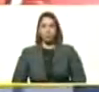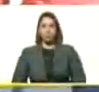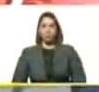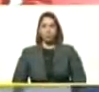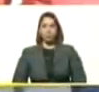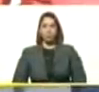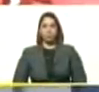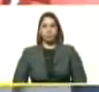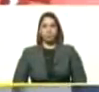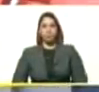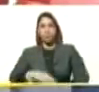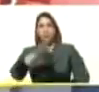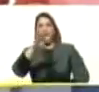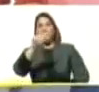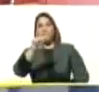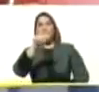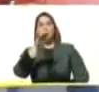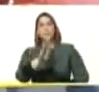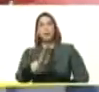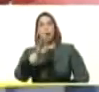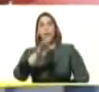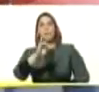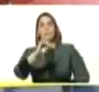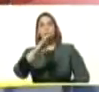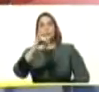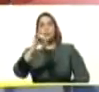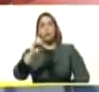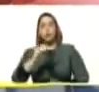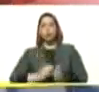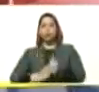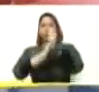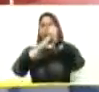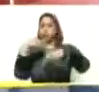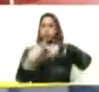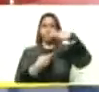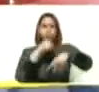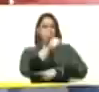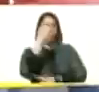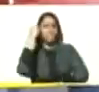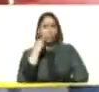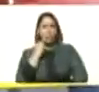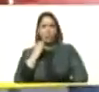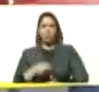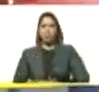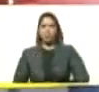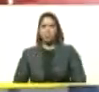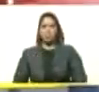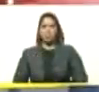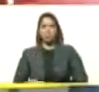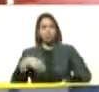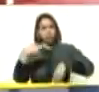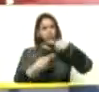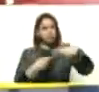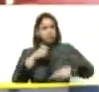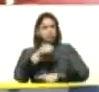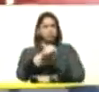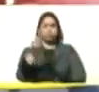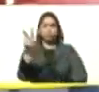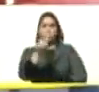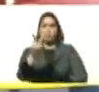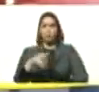A Fabricio Ojeda, mártir de la revolución bolivariana, de la revolución